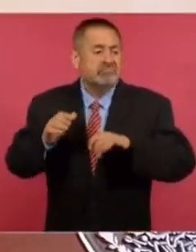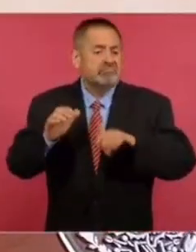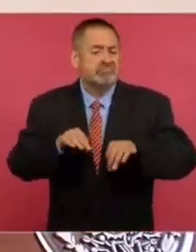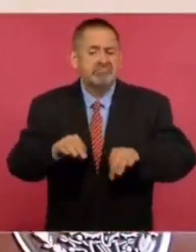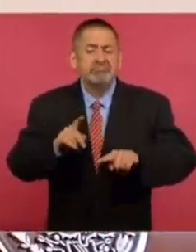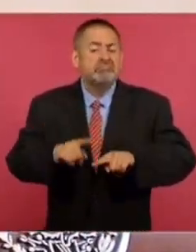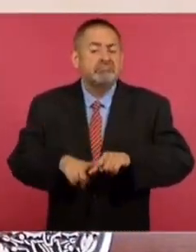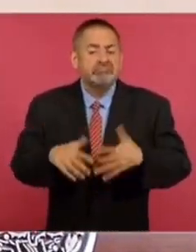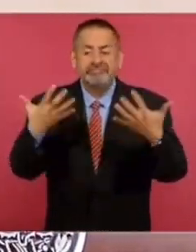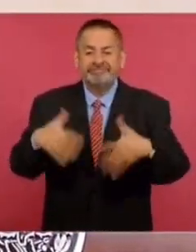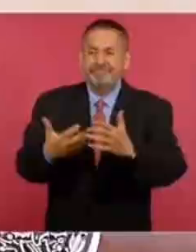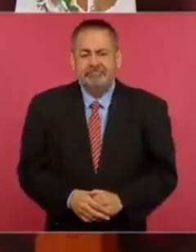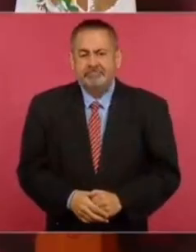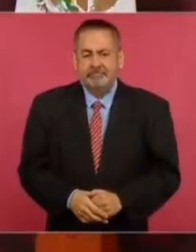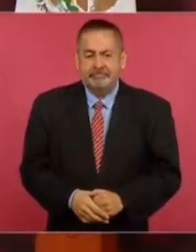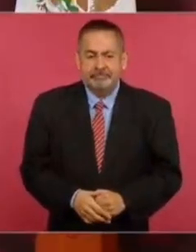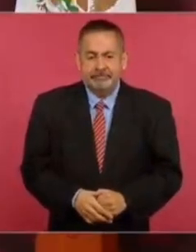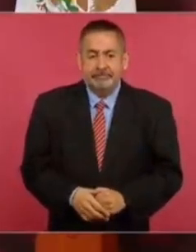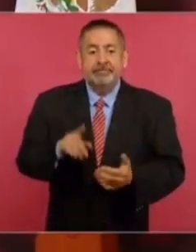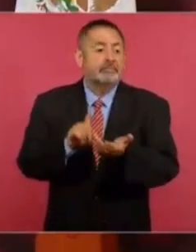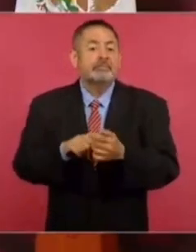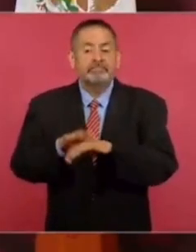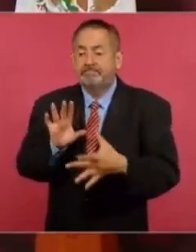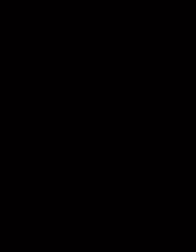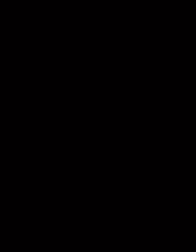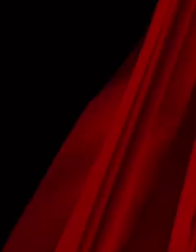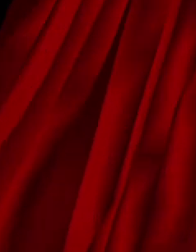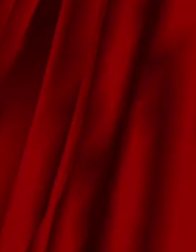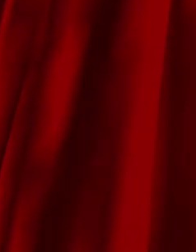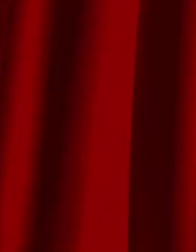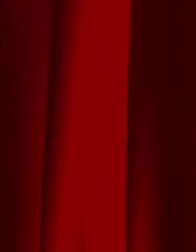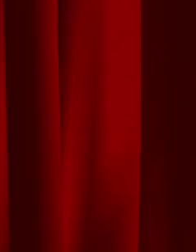empleo es la industria de la construcción y tiene que ver con inversión pública